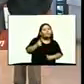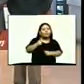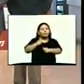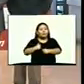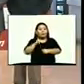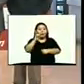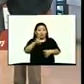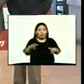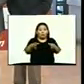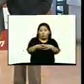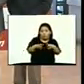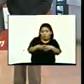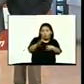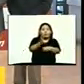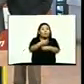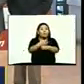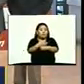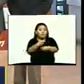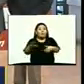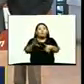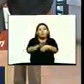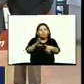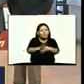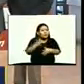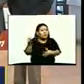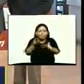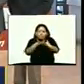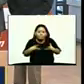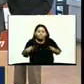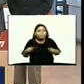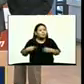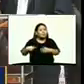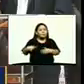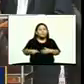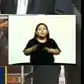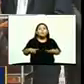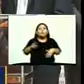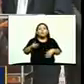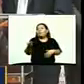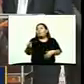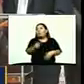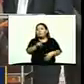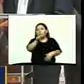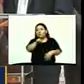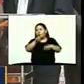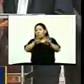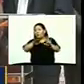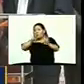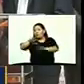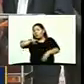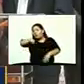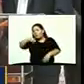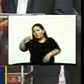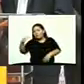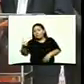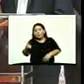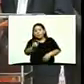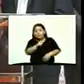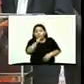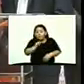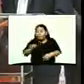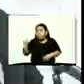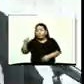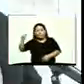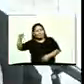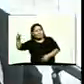partido opositor argumenta que se tiene que buscar una solución permanente para los más de 195 mil salvadoreños que están bajo el